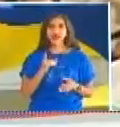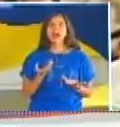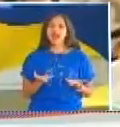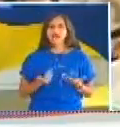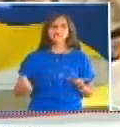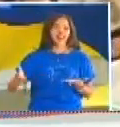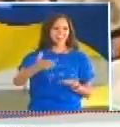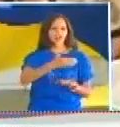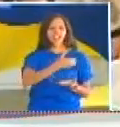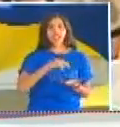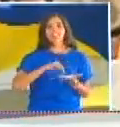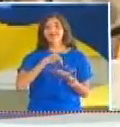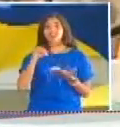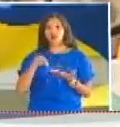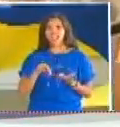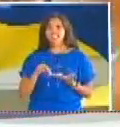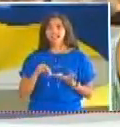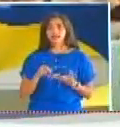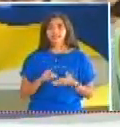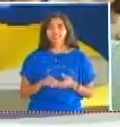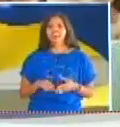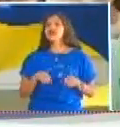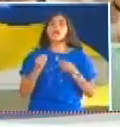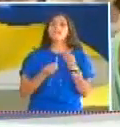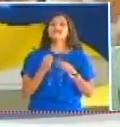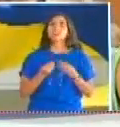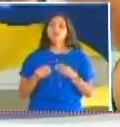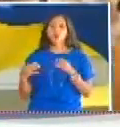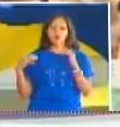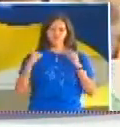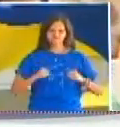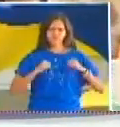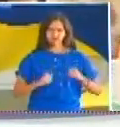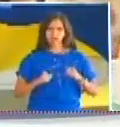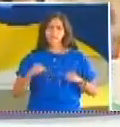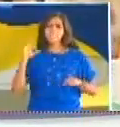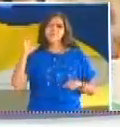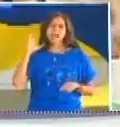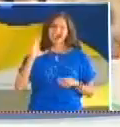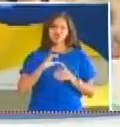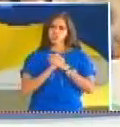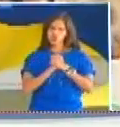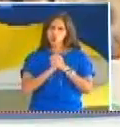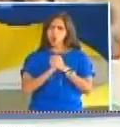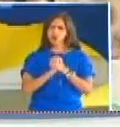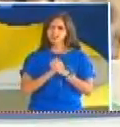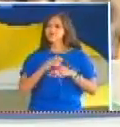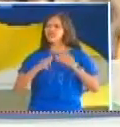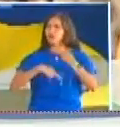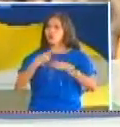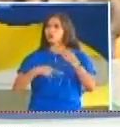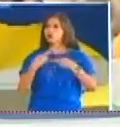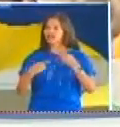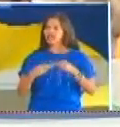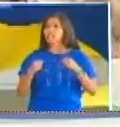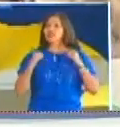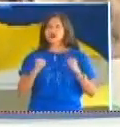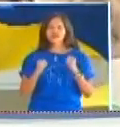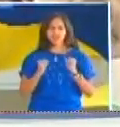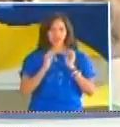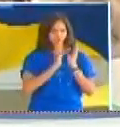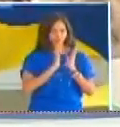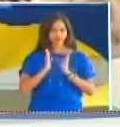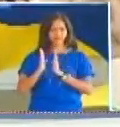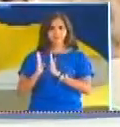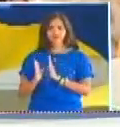han sido recogidas a nivel nacional. Hemos sido un ejército bien patriota, un ejército bien revolucionario y bien